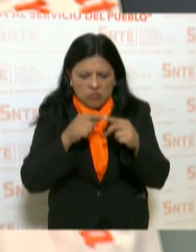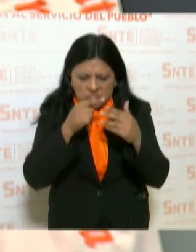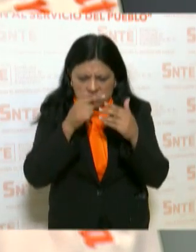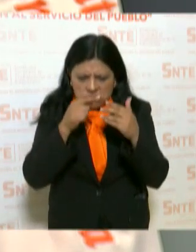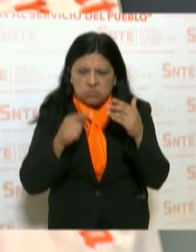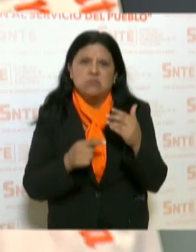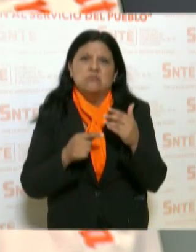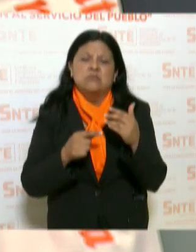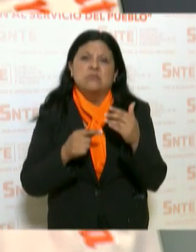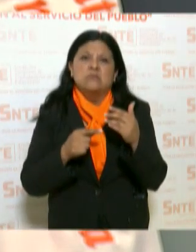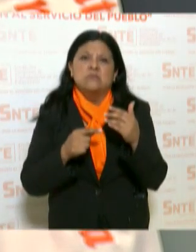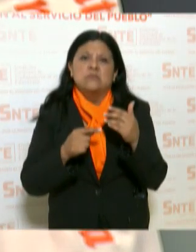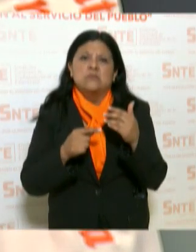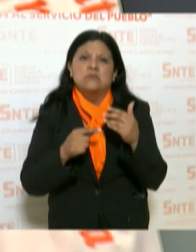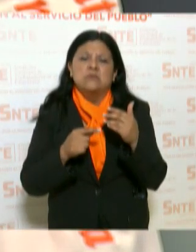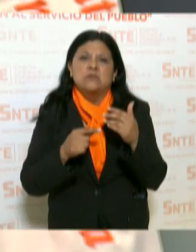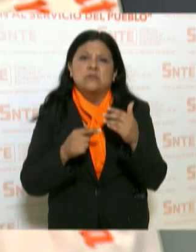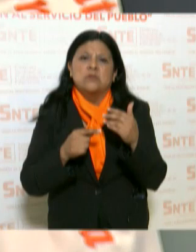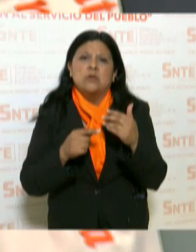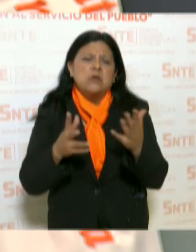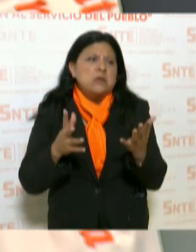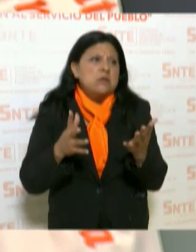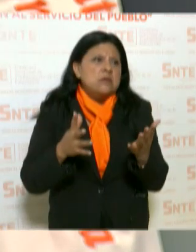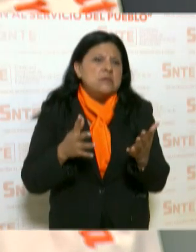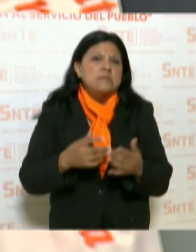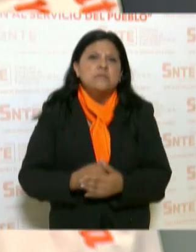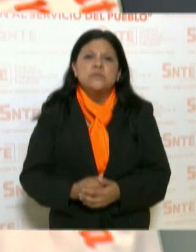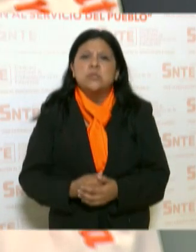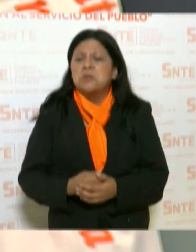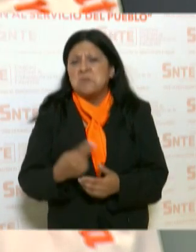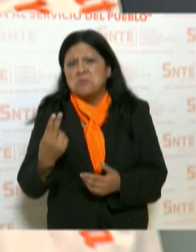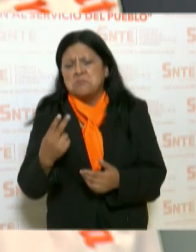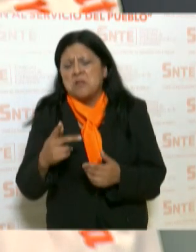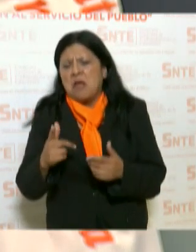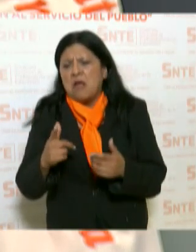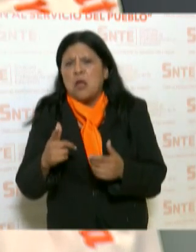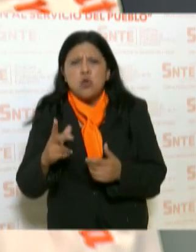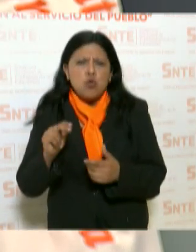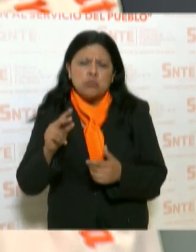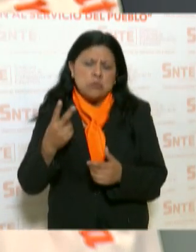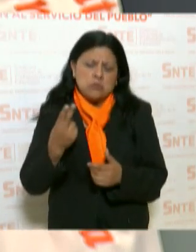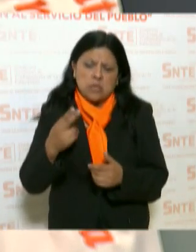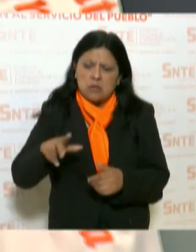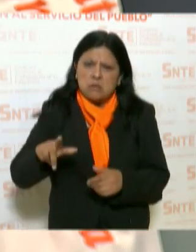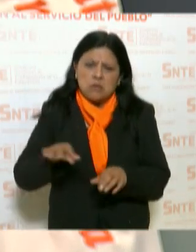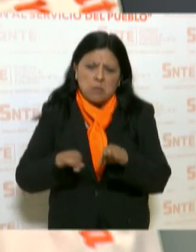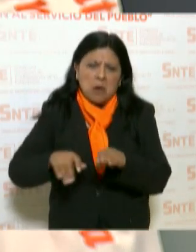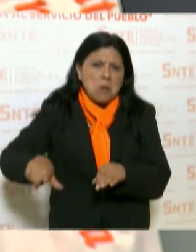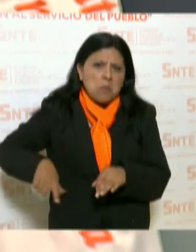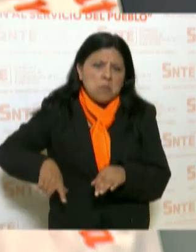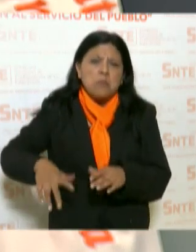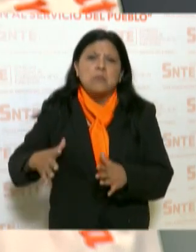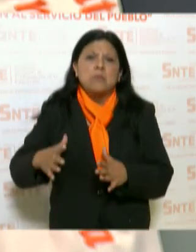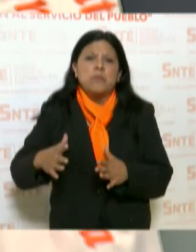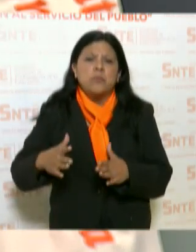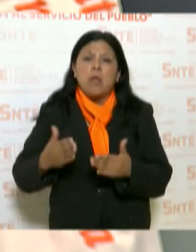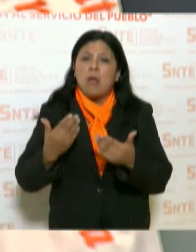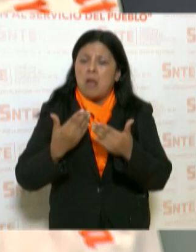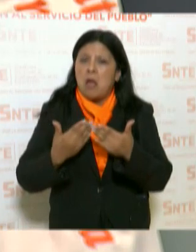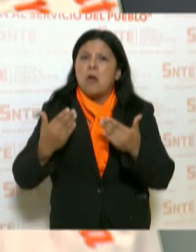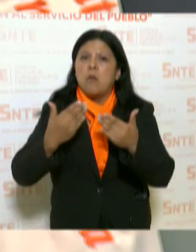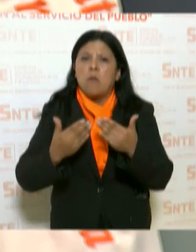ocupar cargos en el gobierno. Ahora, pues estamos